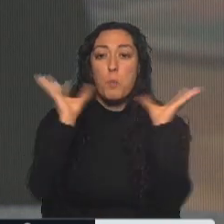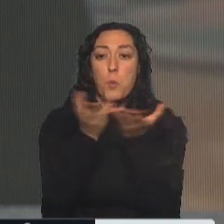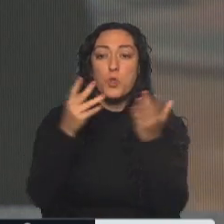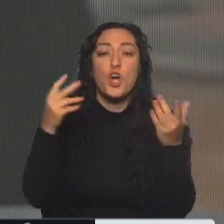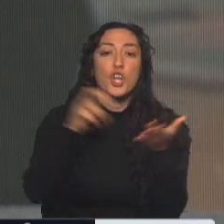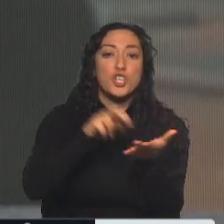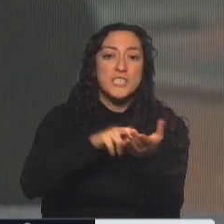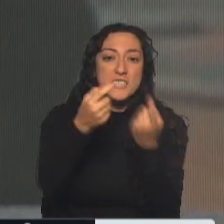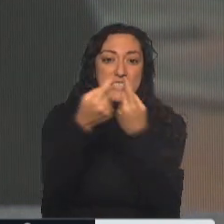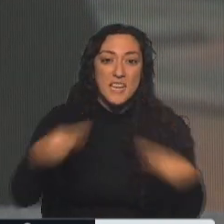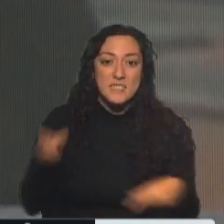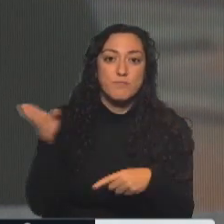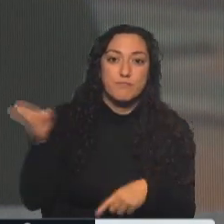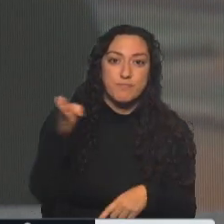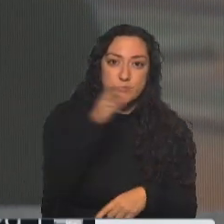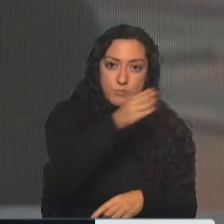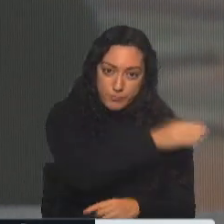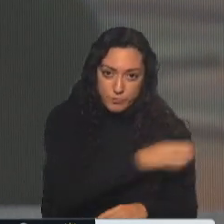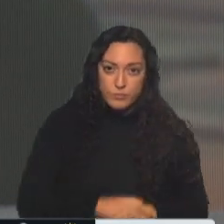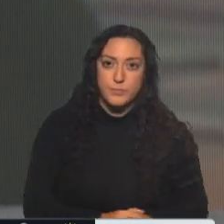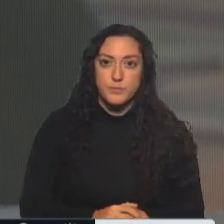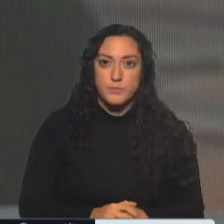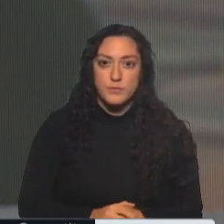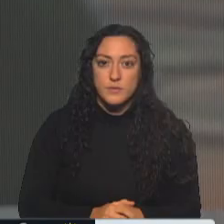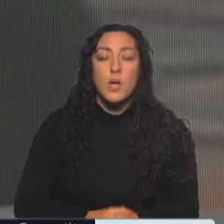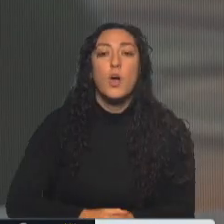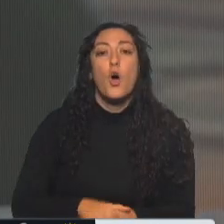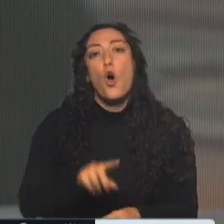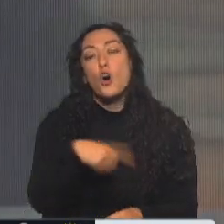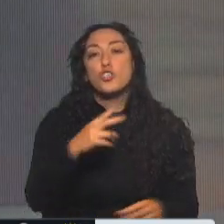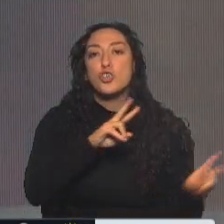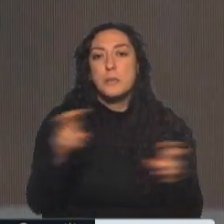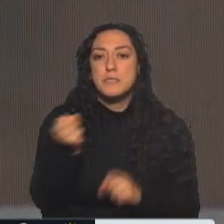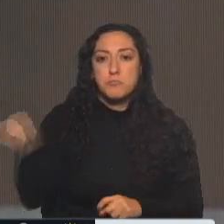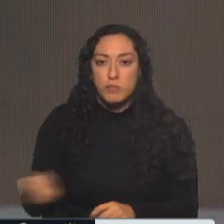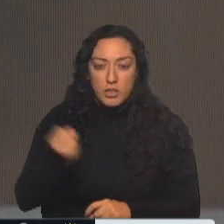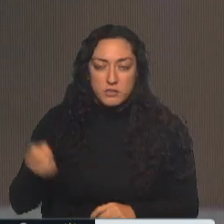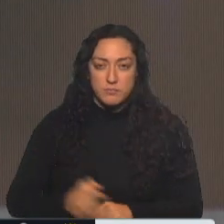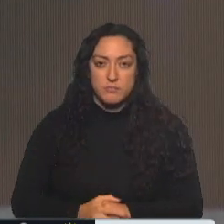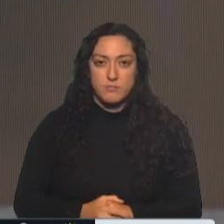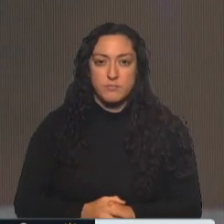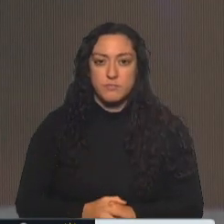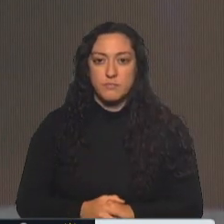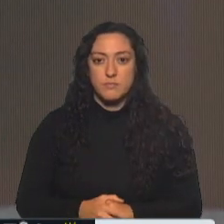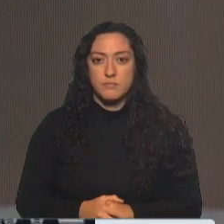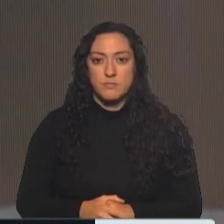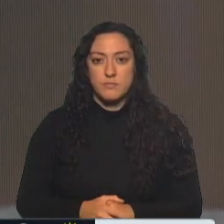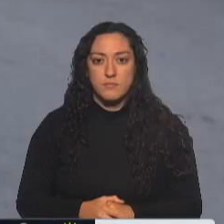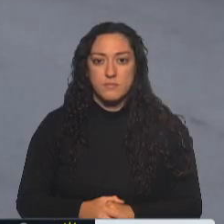esta edición de Televisión Pública Noticias Internacional, justamente con más temas destacados. Aquí están.